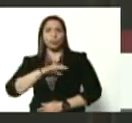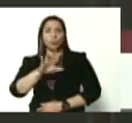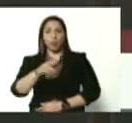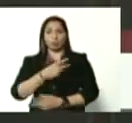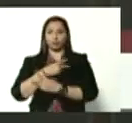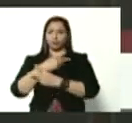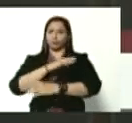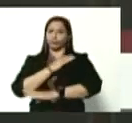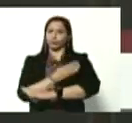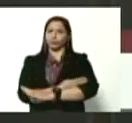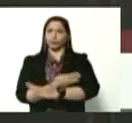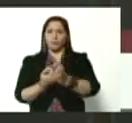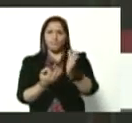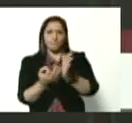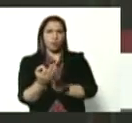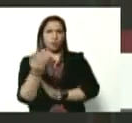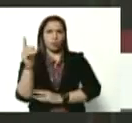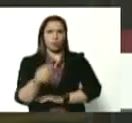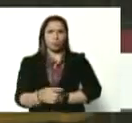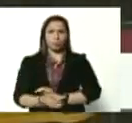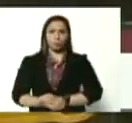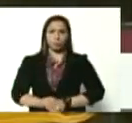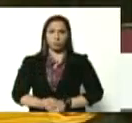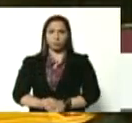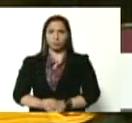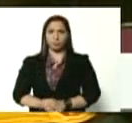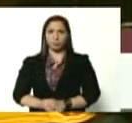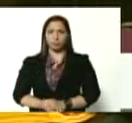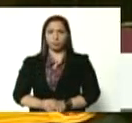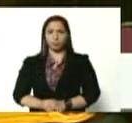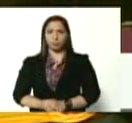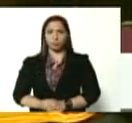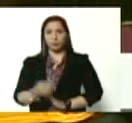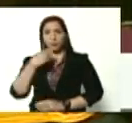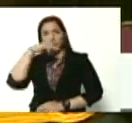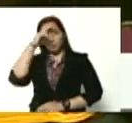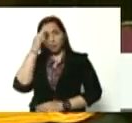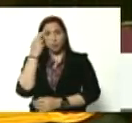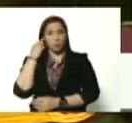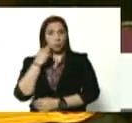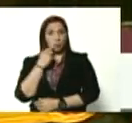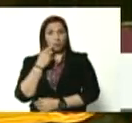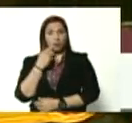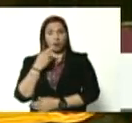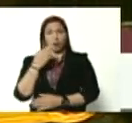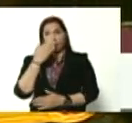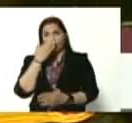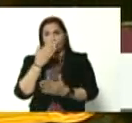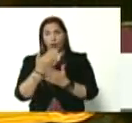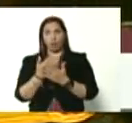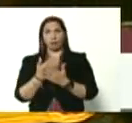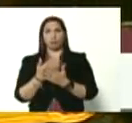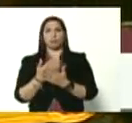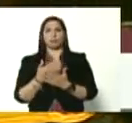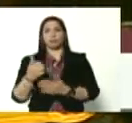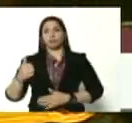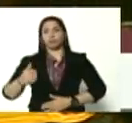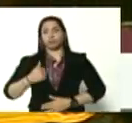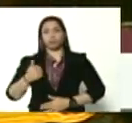y una lealtad padre bolívar ante cualquier situación